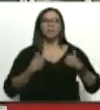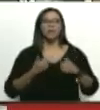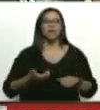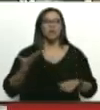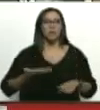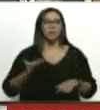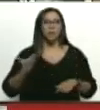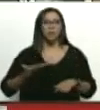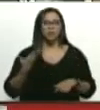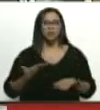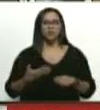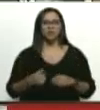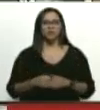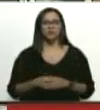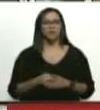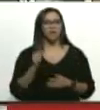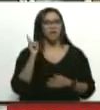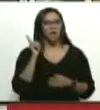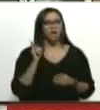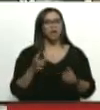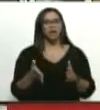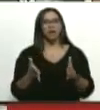importantes, había logrado